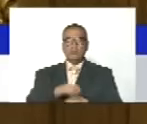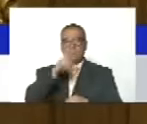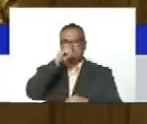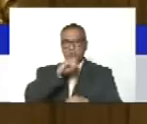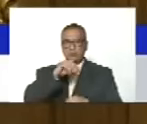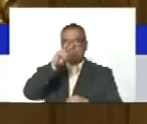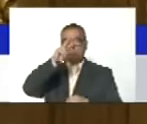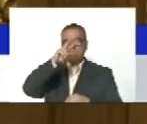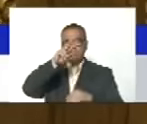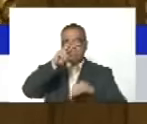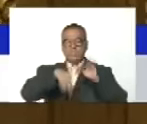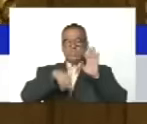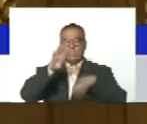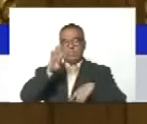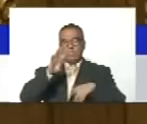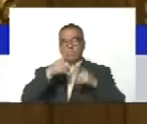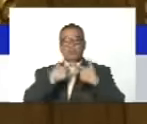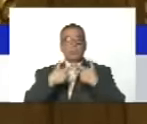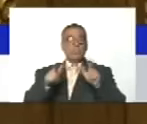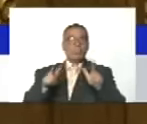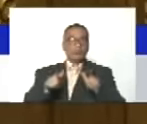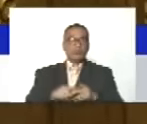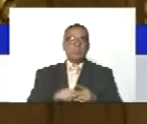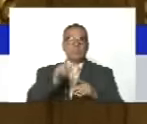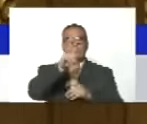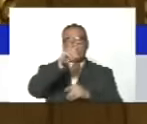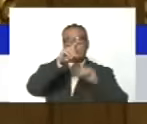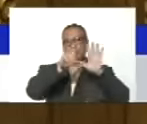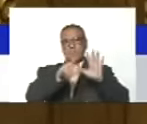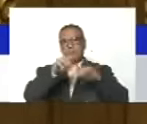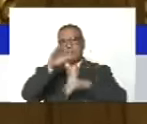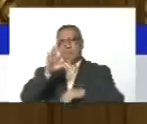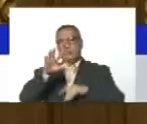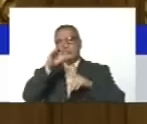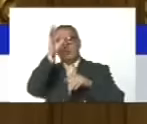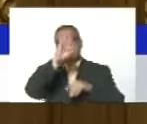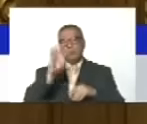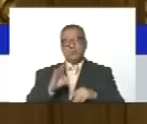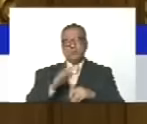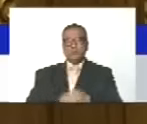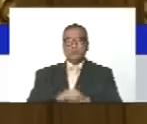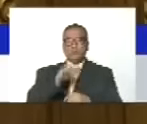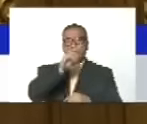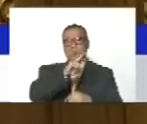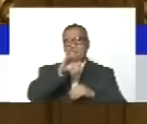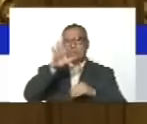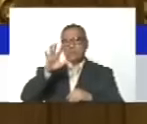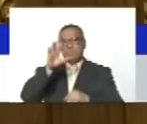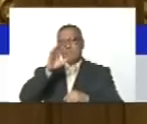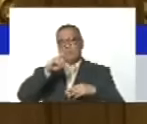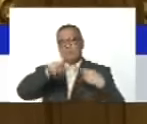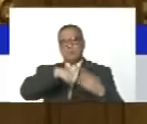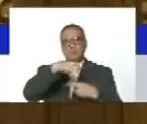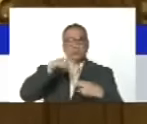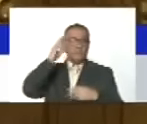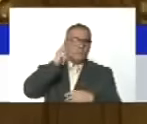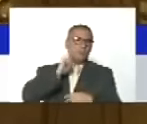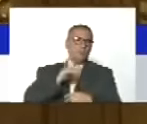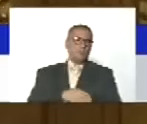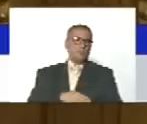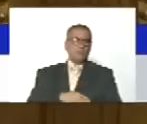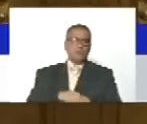año 214 de la Independencia y 165 de la Federación y 25 de la Revolución